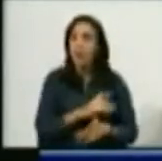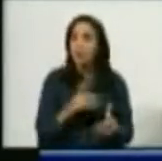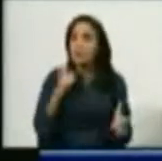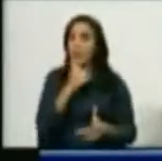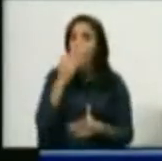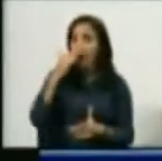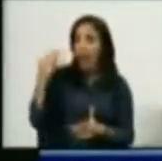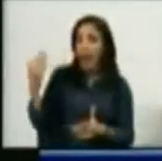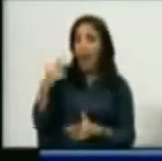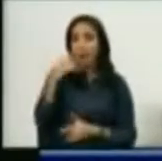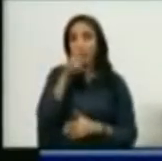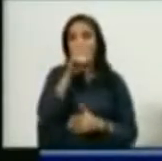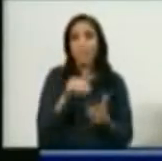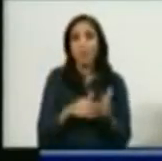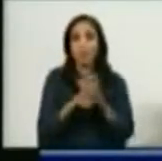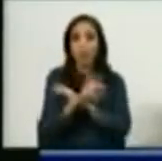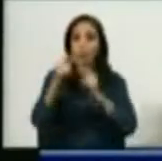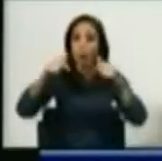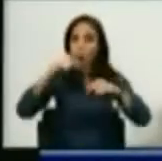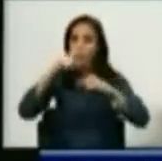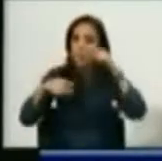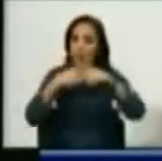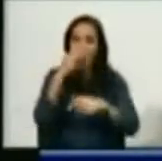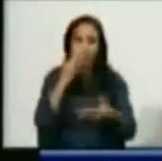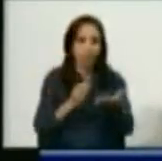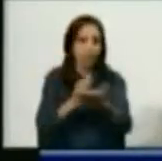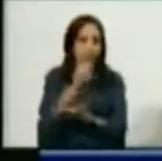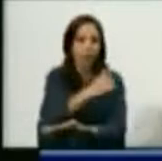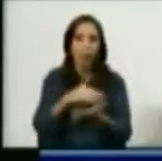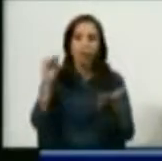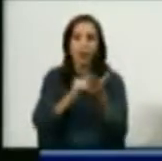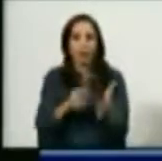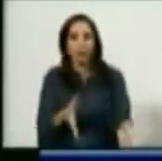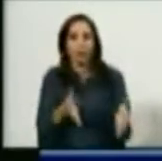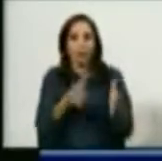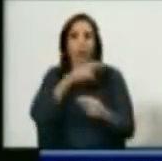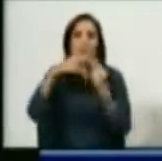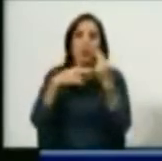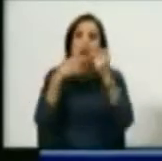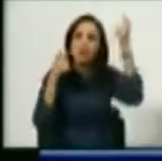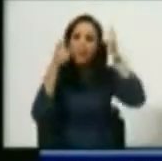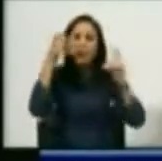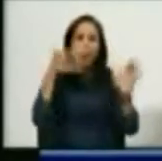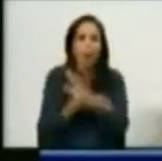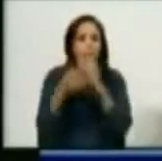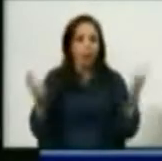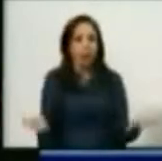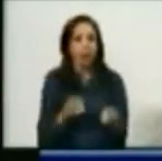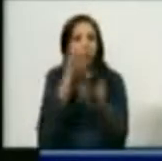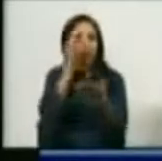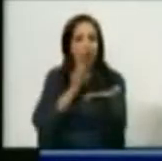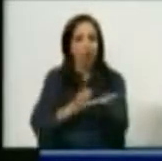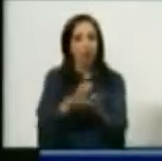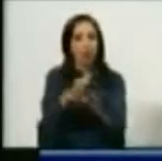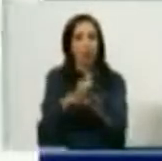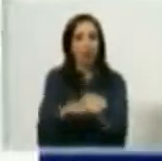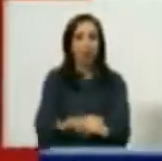vencimos en el dos hoy mañana y siempre los vamos a volver a vencer numeral chavismo es